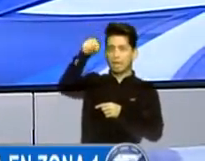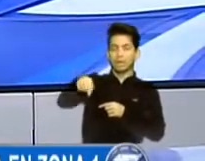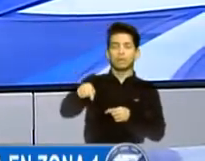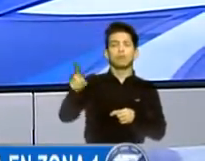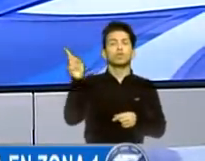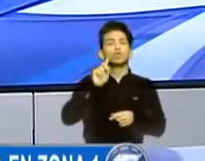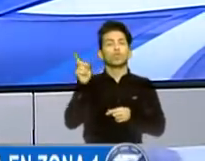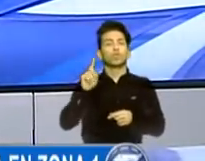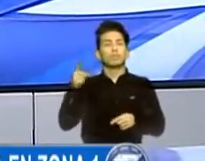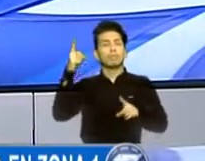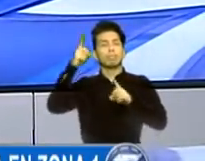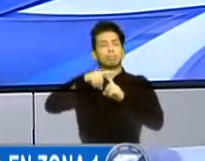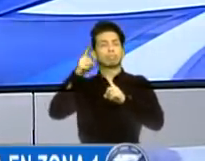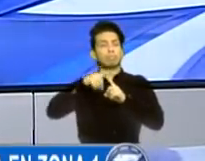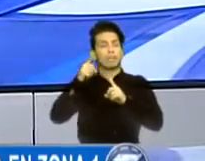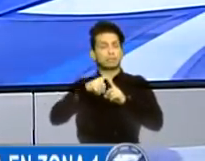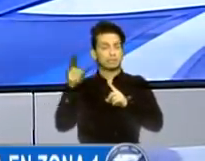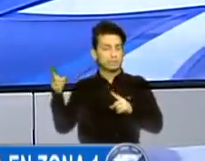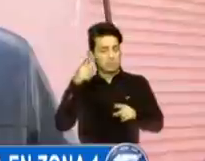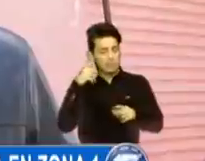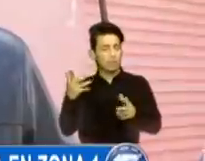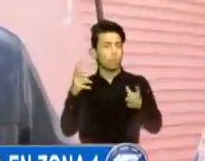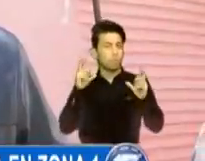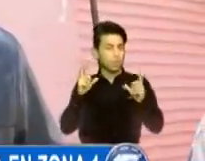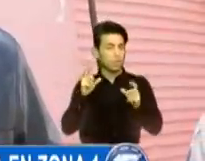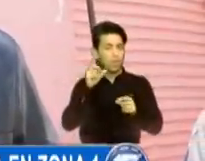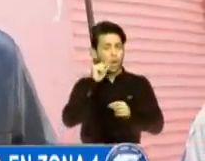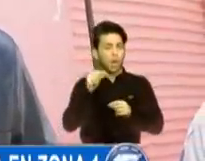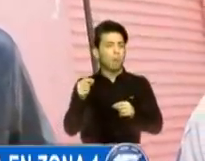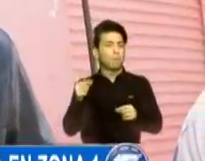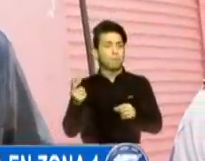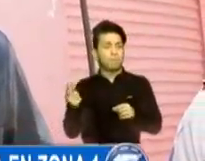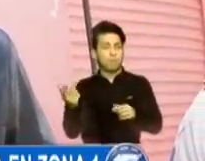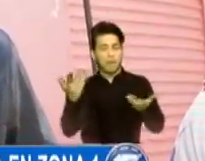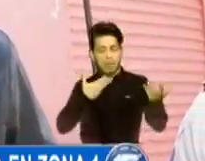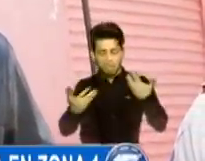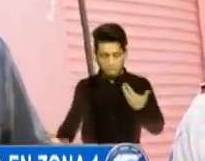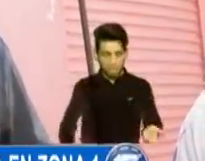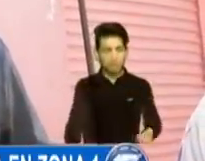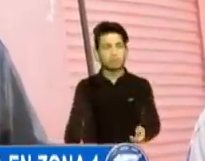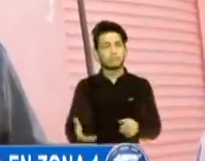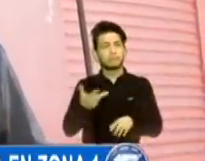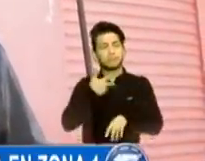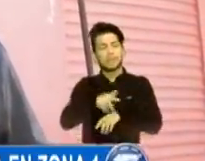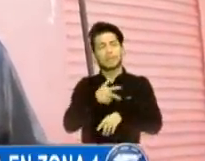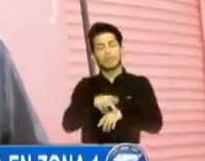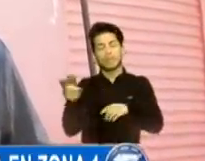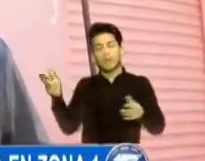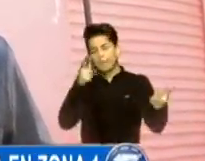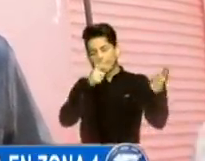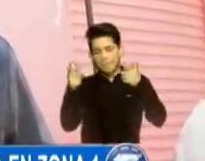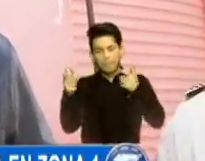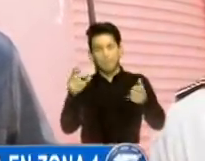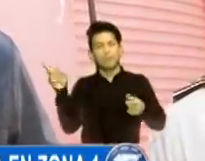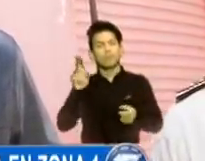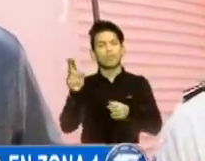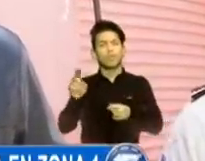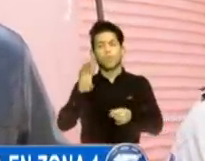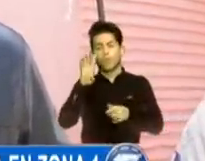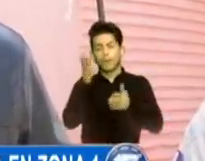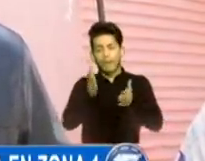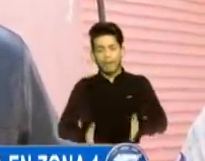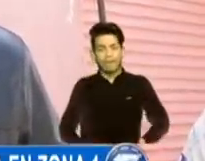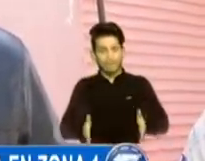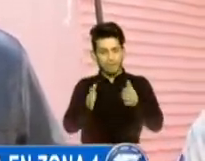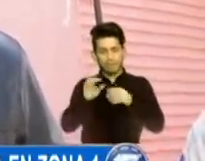con heridas de consideración. La tarde del pasado sábado ocurrió un ataque armado en la cuarta calle, tercera avenida, zona 1. En este lugar el